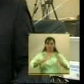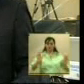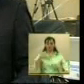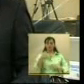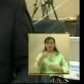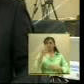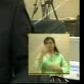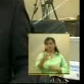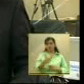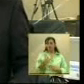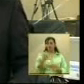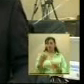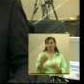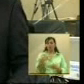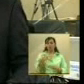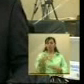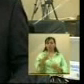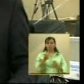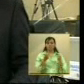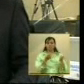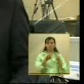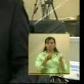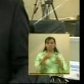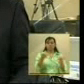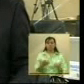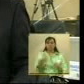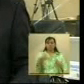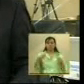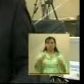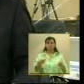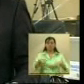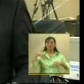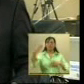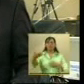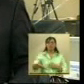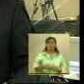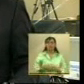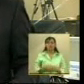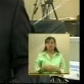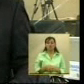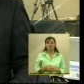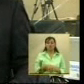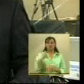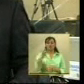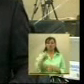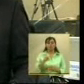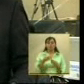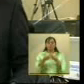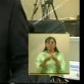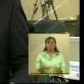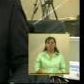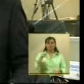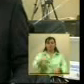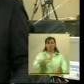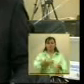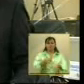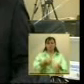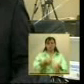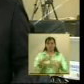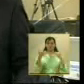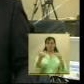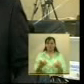él hubiera querido por sus chequeos que debe someterse por un cáncer ya avanzado. Por lo tanto, no arriesgaré esta oportunidad que se le está